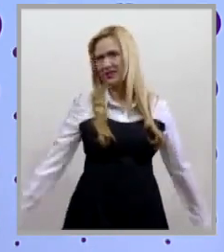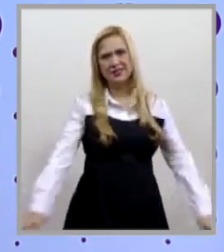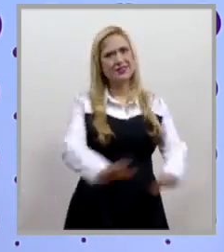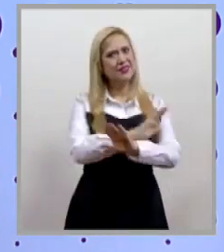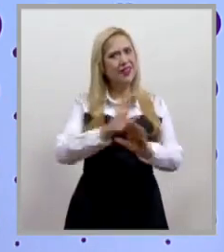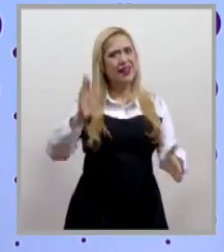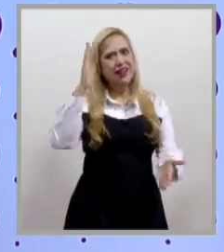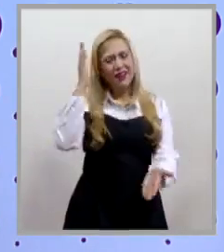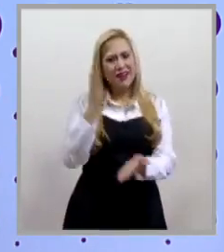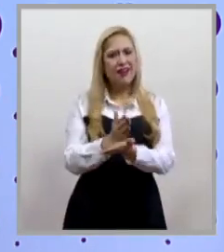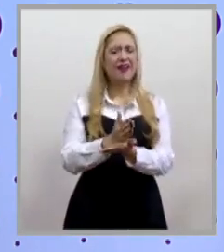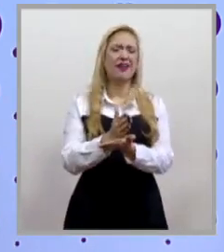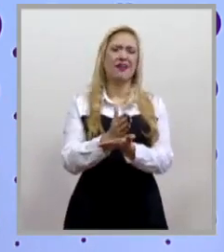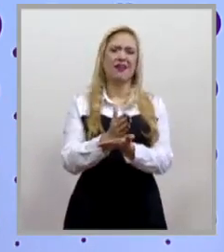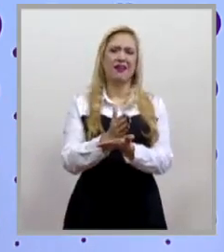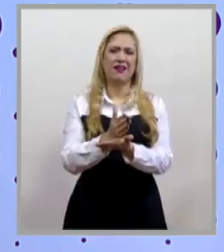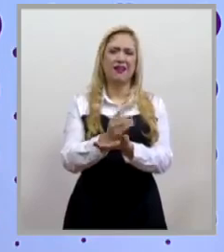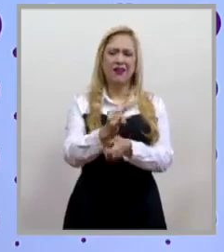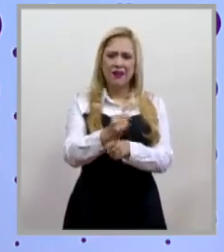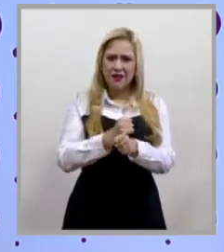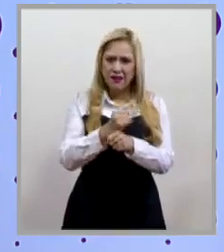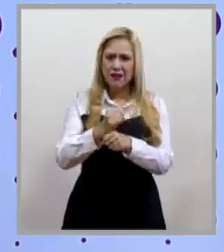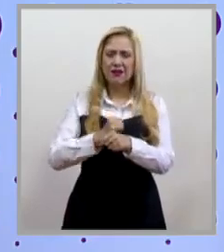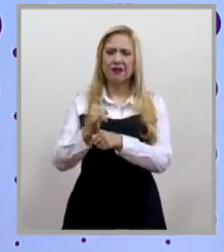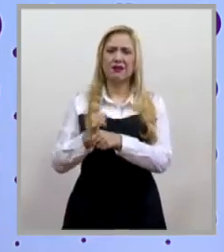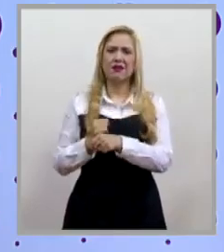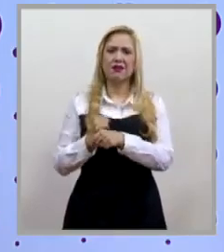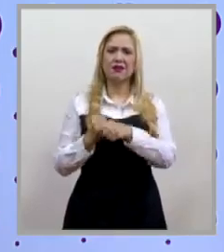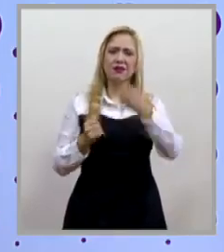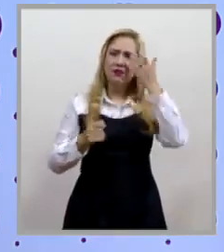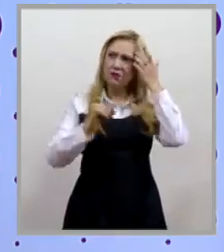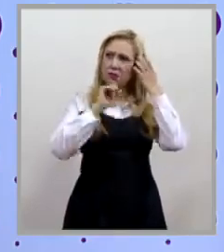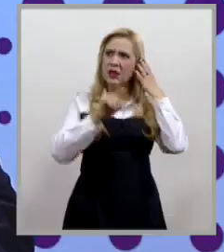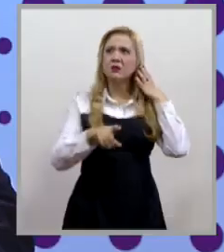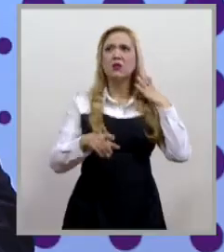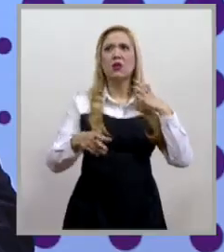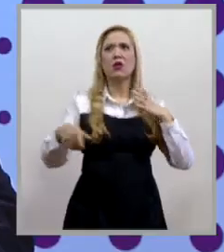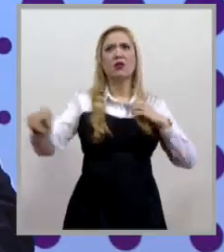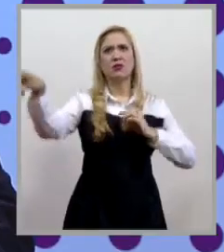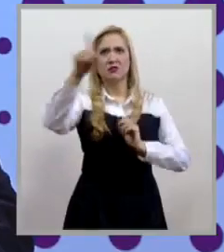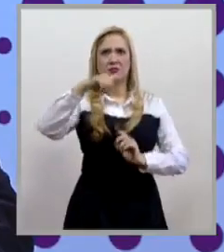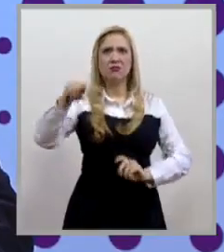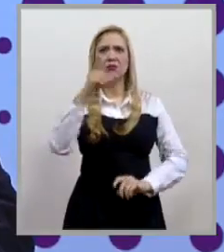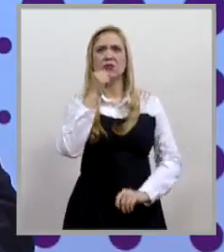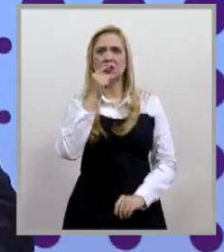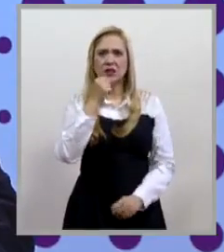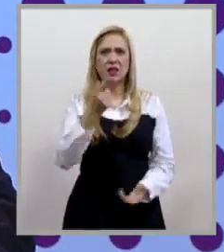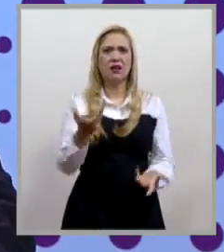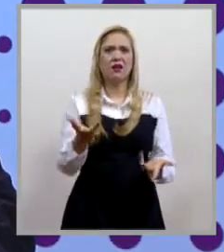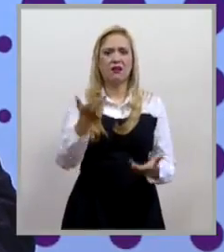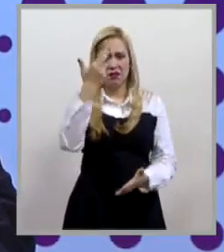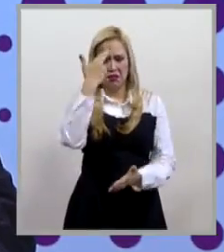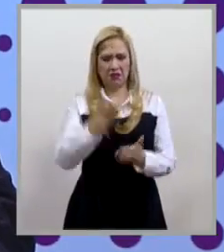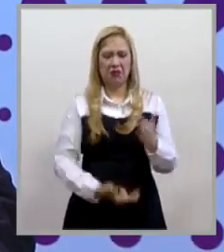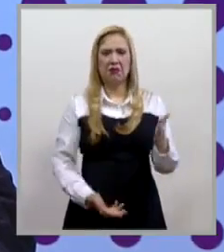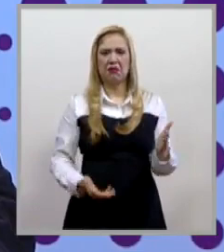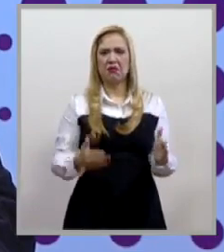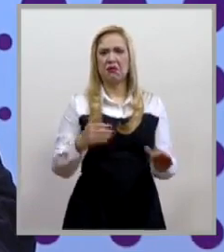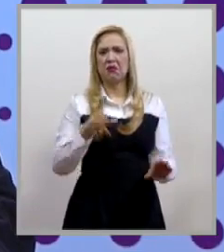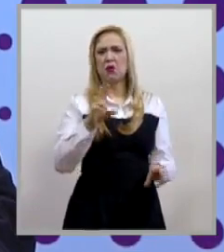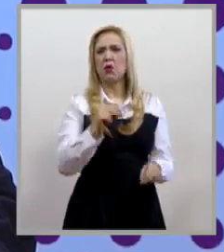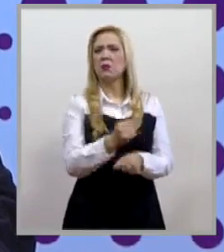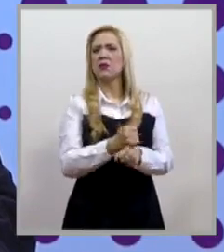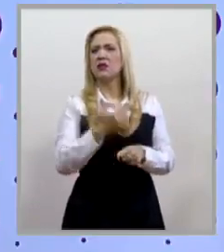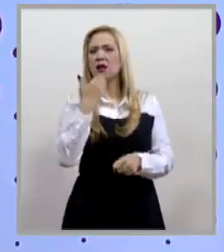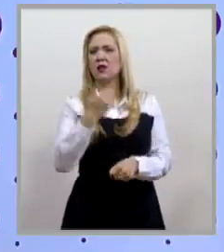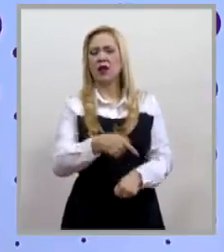que combatir y por supuesto en la investigación. Y estaba rodeado también con la violencia institucional de que hablaba la Claro. doctora Julia, ¿no? Ahí